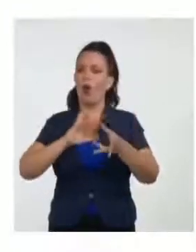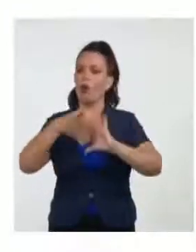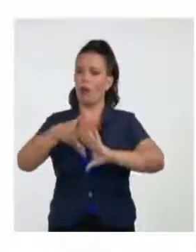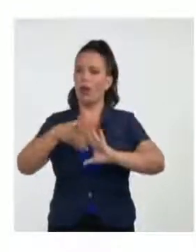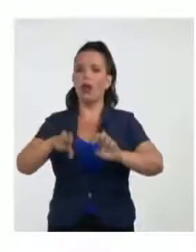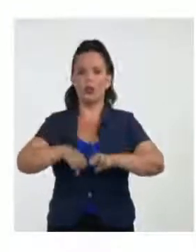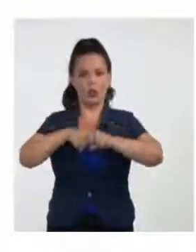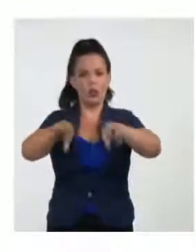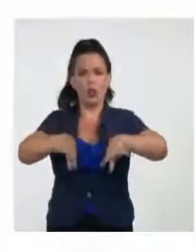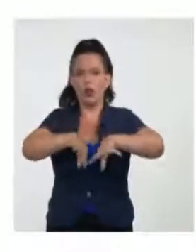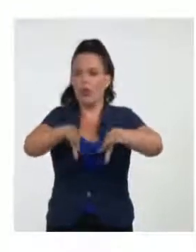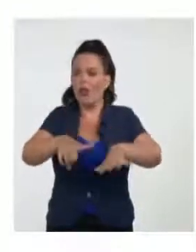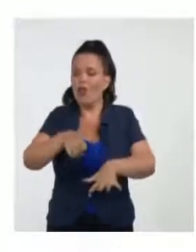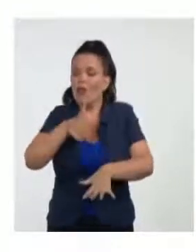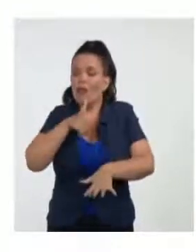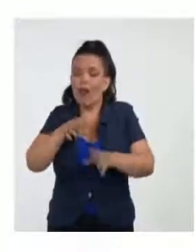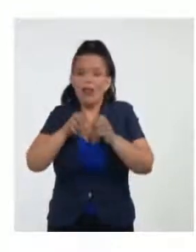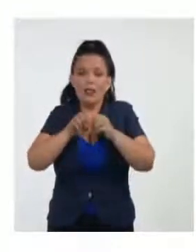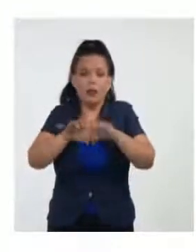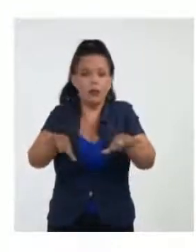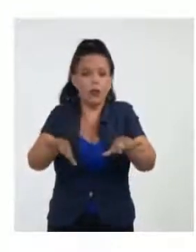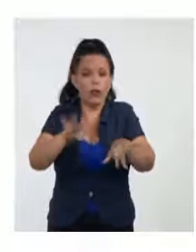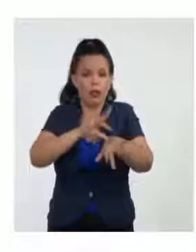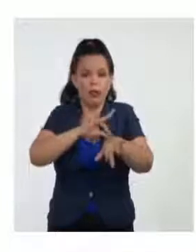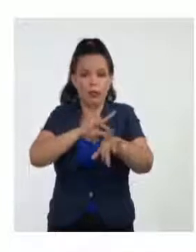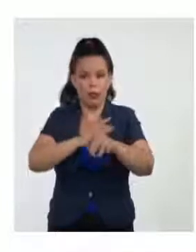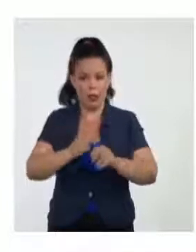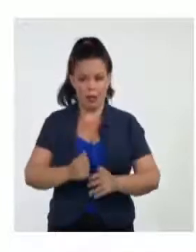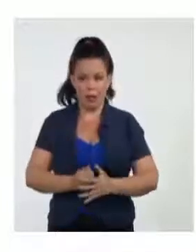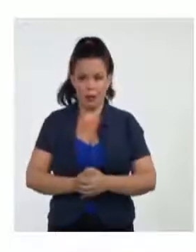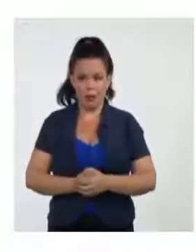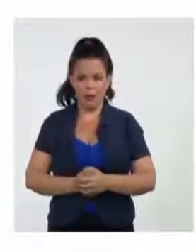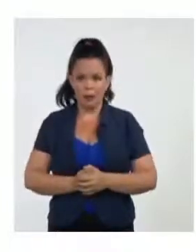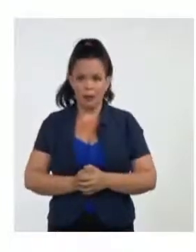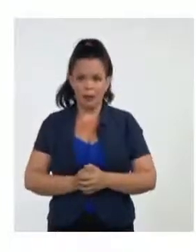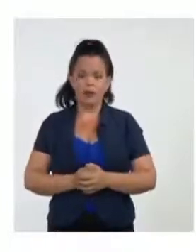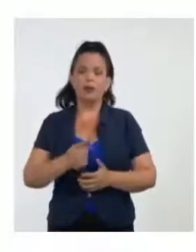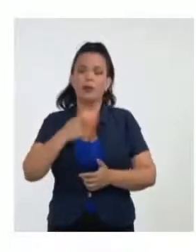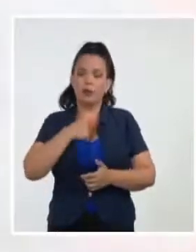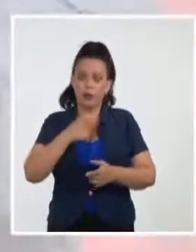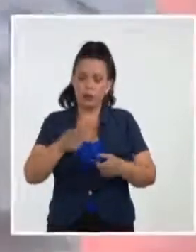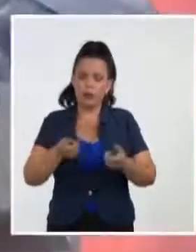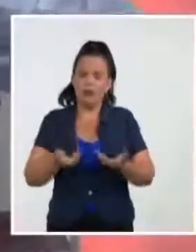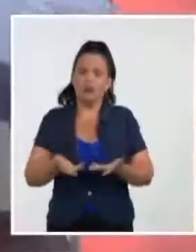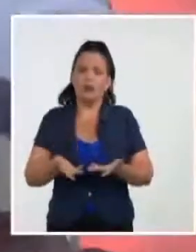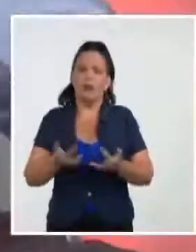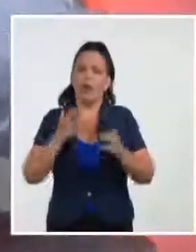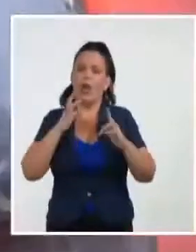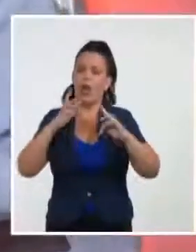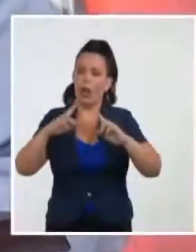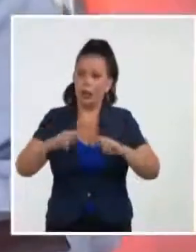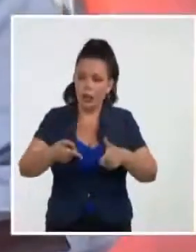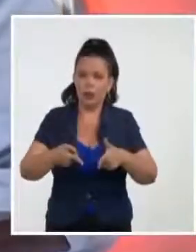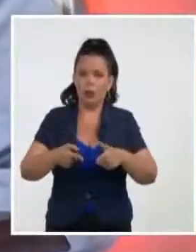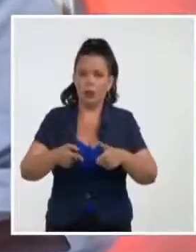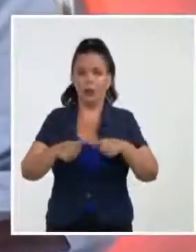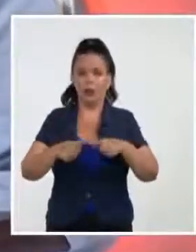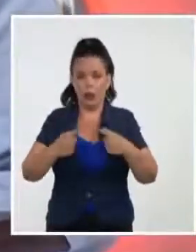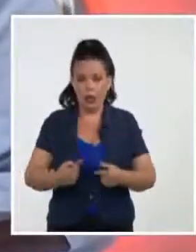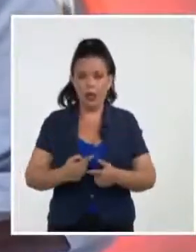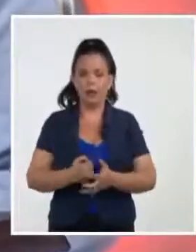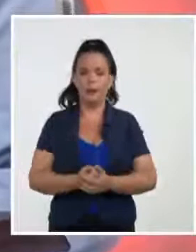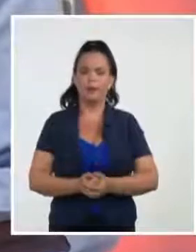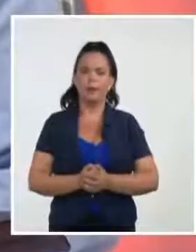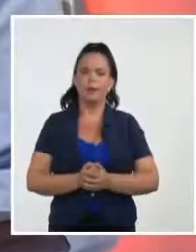perdónenme, yo insisto en este comportamiento porque un tanto lo que vamos a ver después, desde el punto